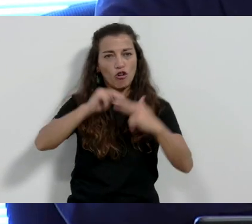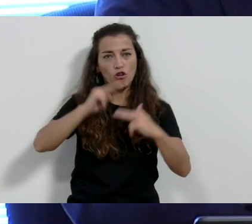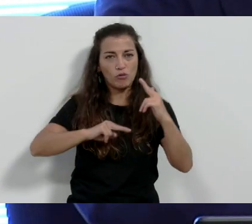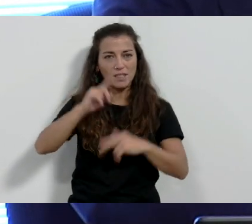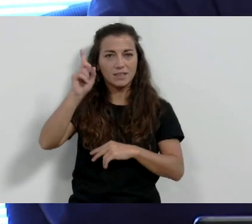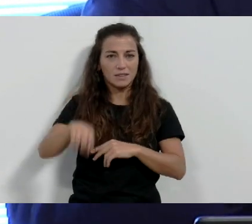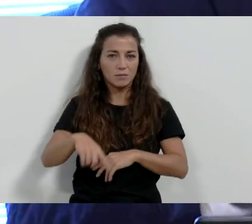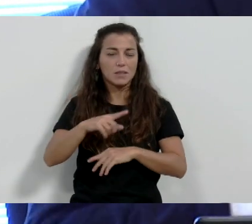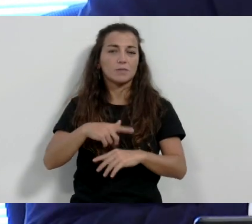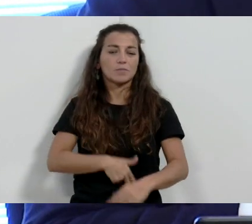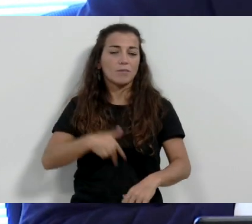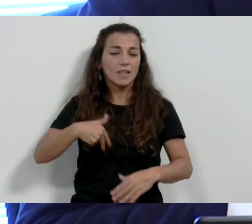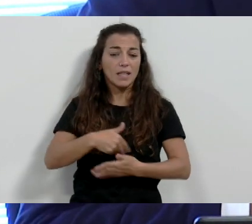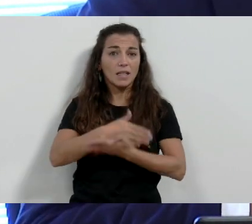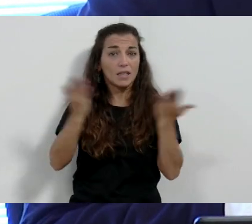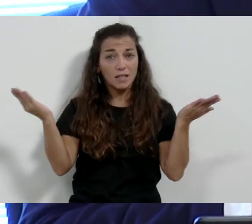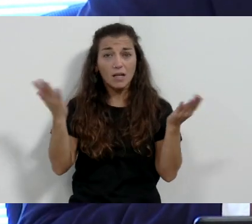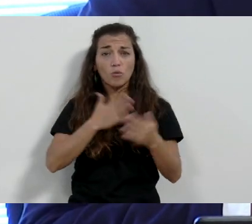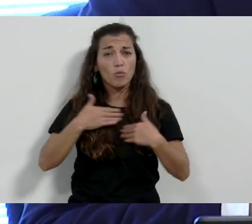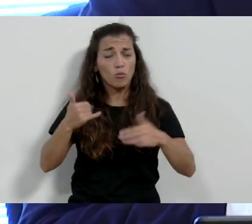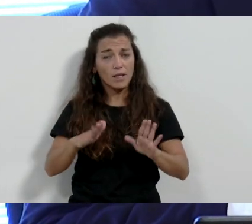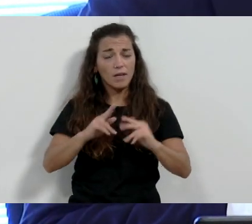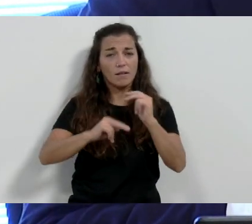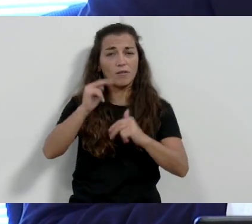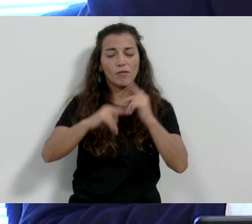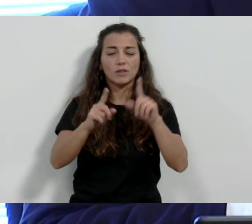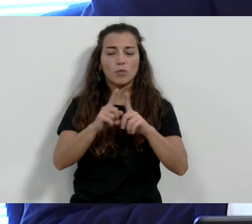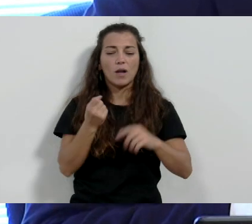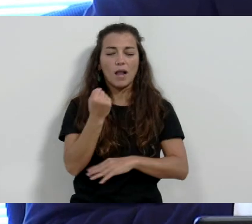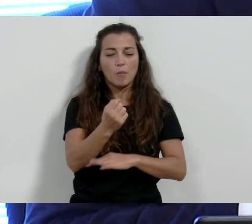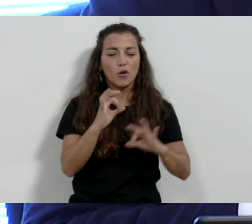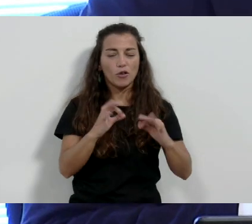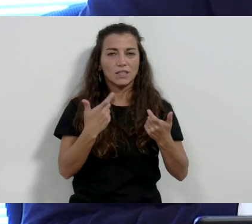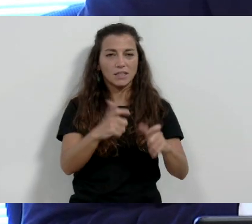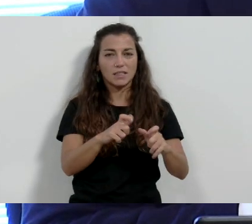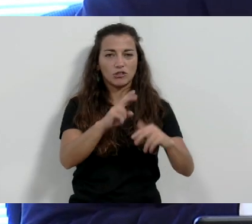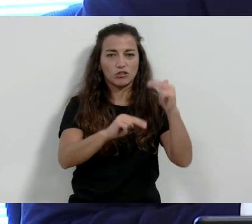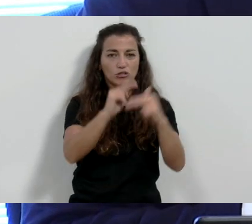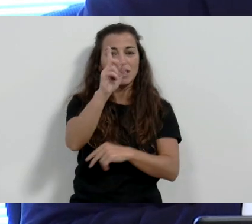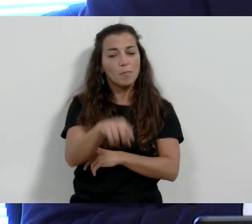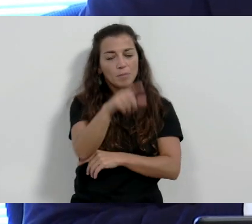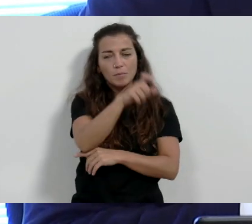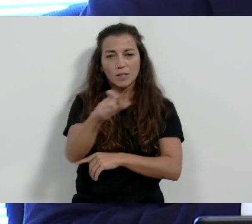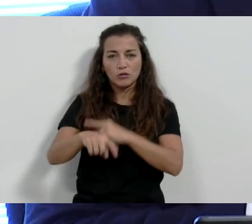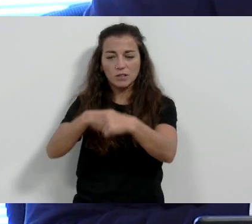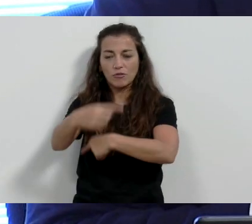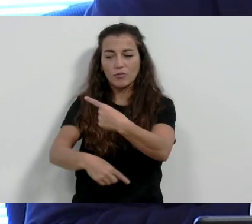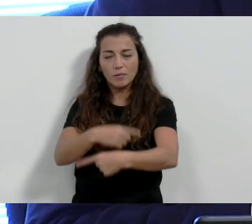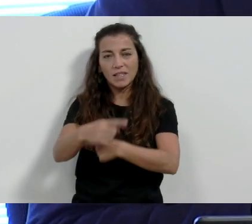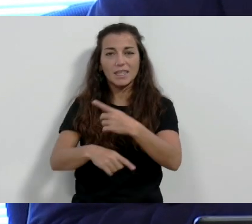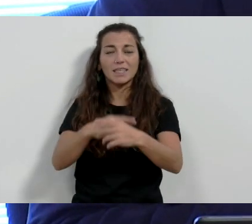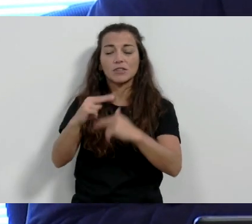También lo hacemos con carácter general para todo tipo de obras. Es un apoyo al sector de la construcción, pero también a las familias que pueden hacer obras menores en este